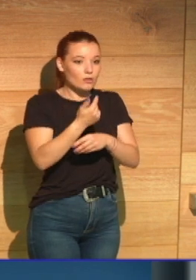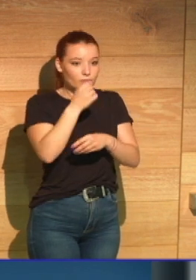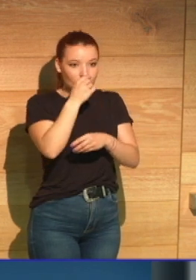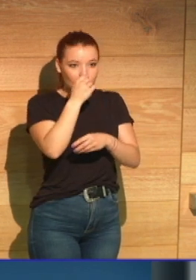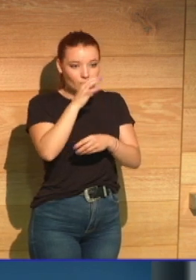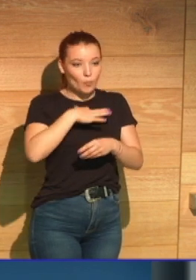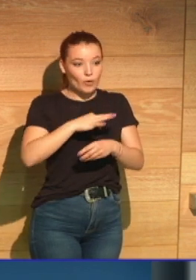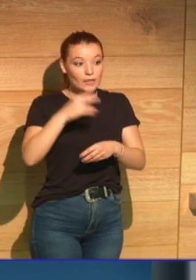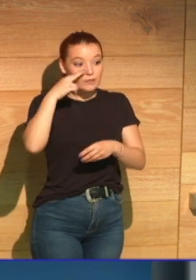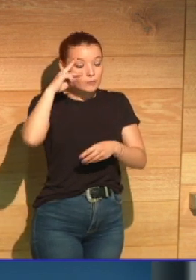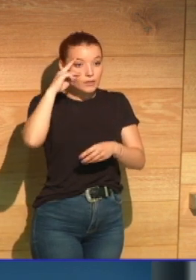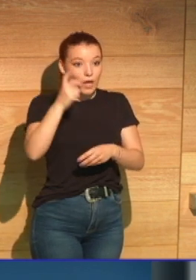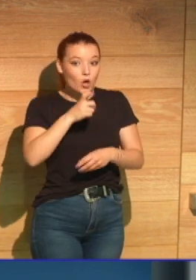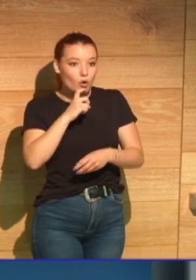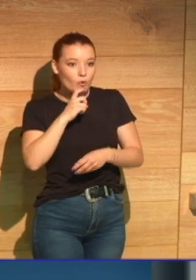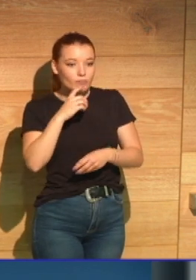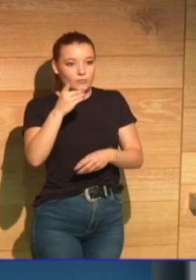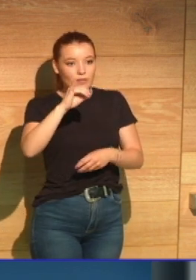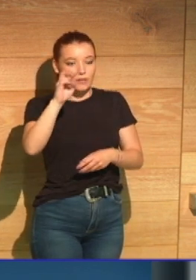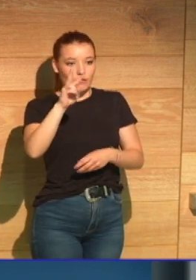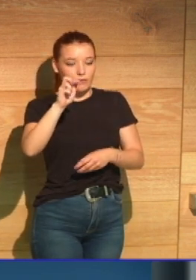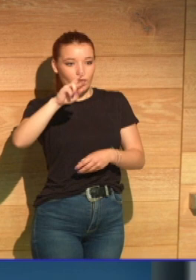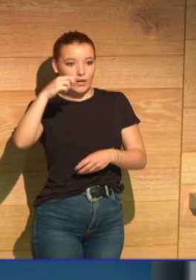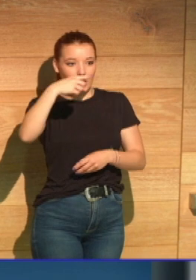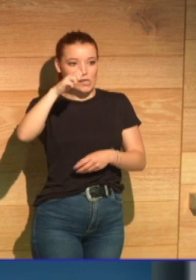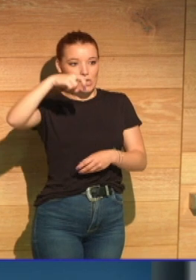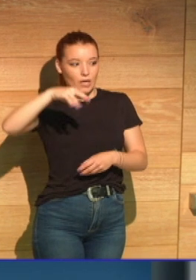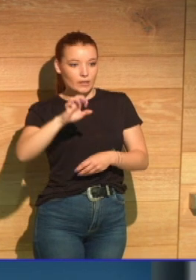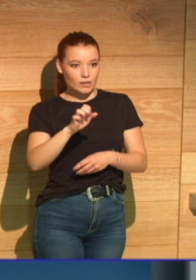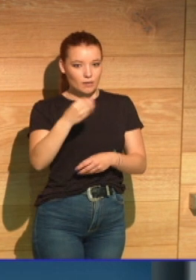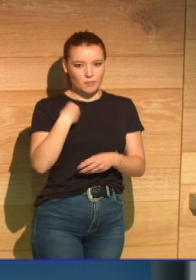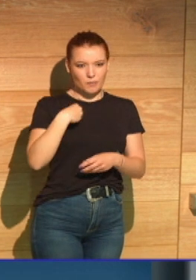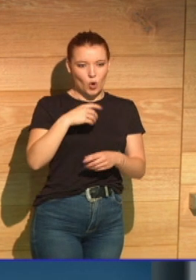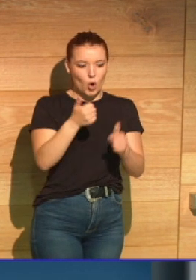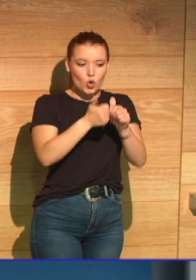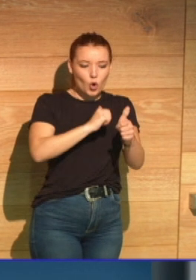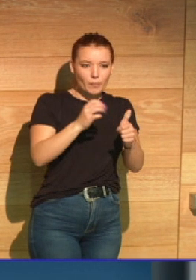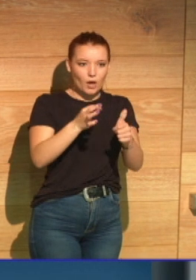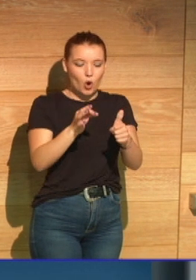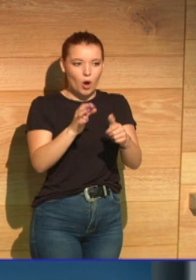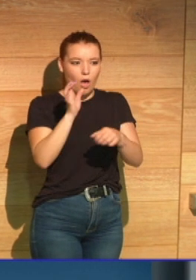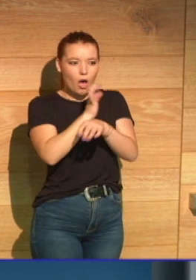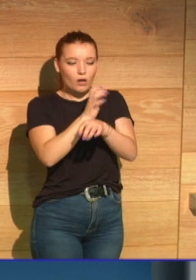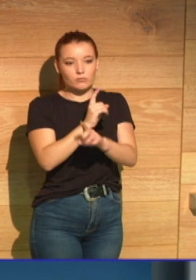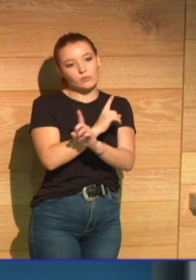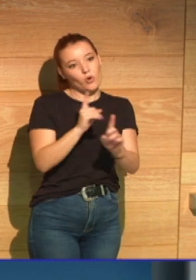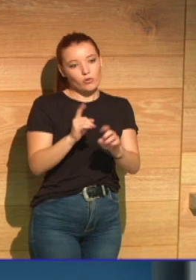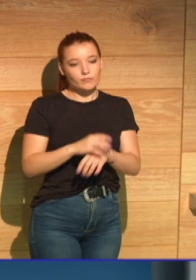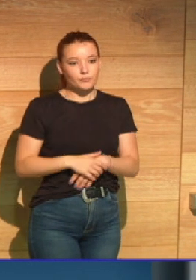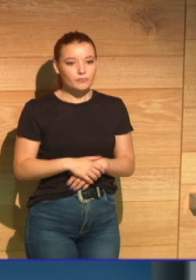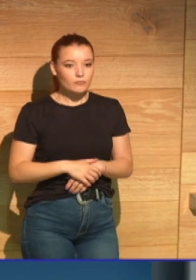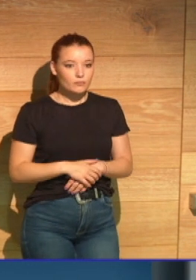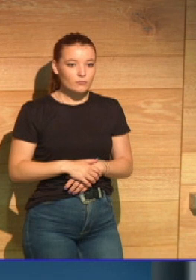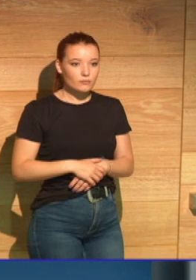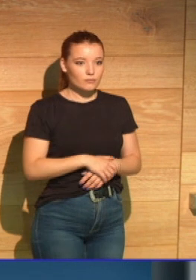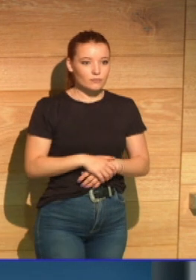del museo virtual debe ser divergente a la presencial y que no puede ser una parodia, una copia de lo que vivimos en lo presencial. Esto nos lleva